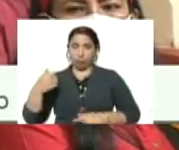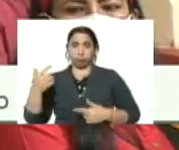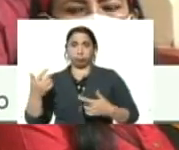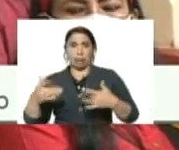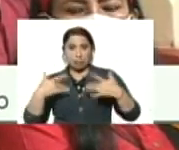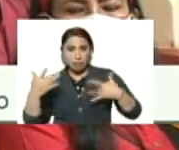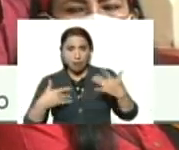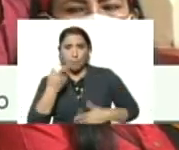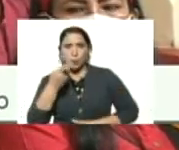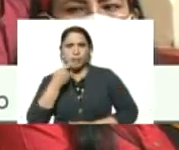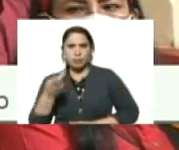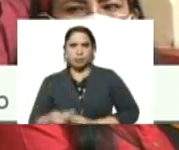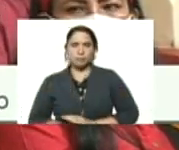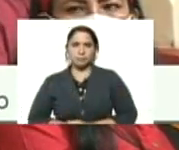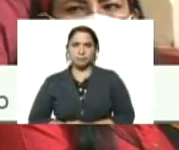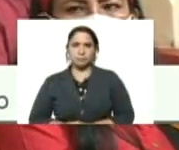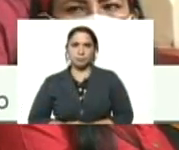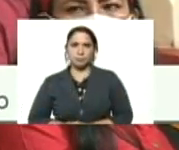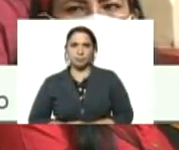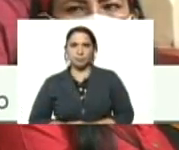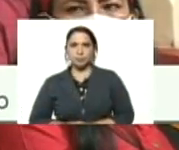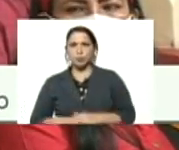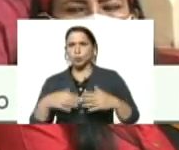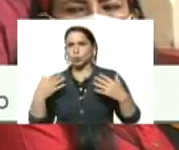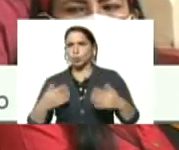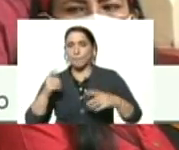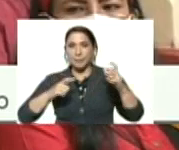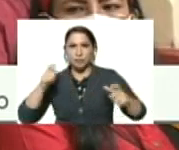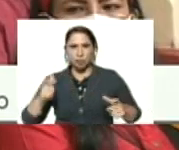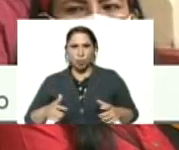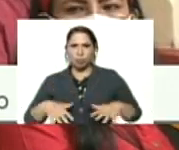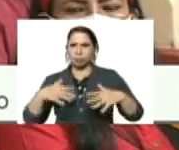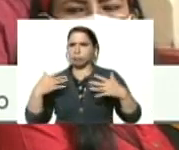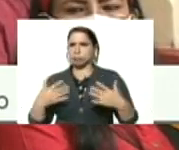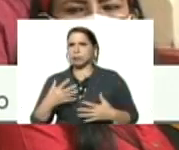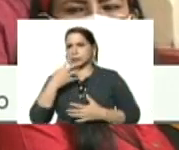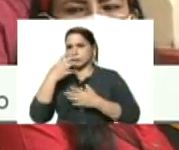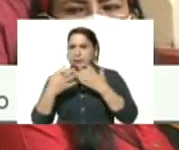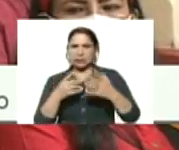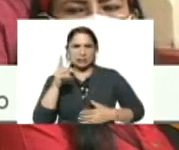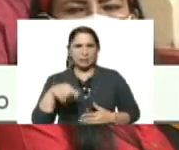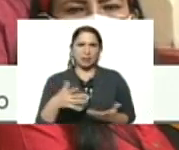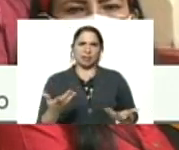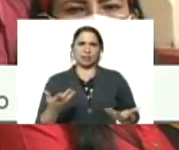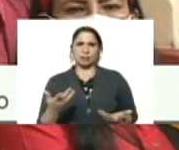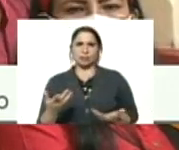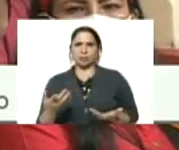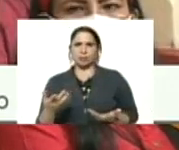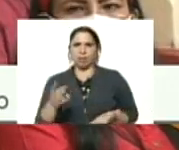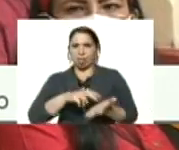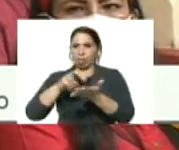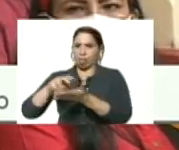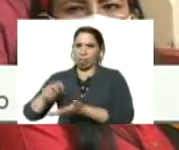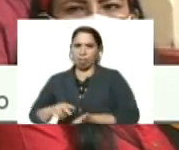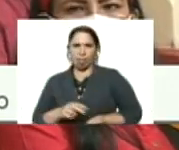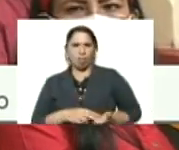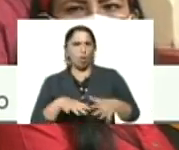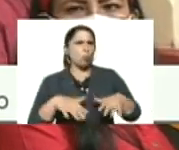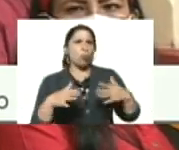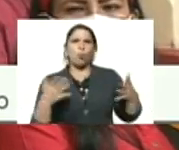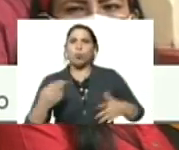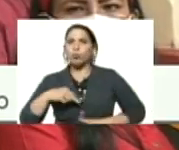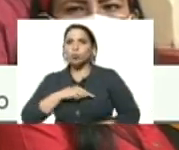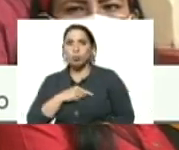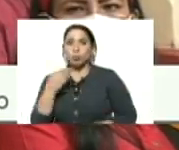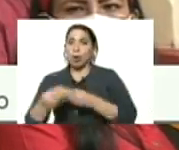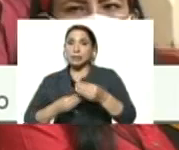político. Mucha gente, pero mucho bochinche, mucho desorden, es decir, ¿cuándo será que vamos a hacer un